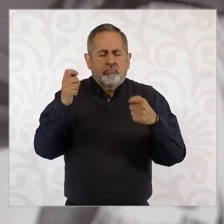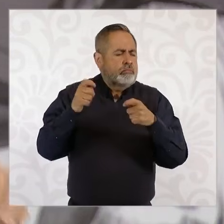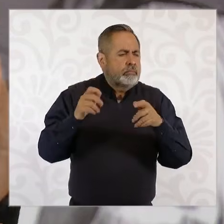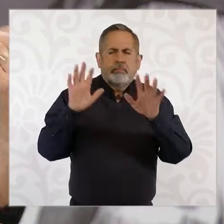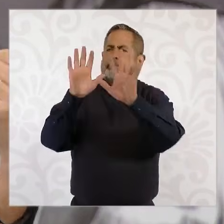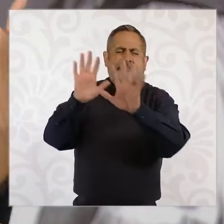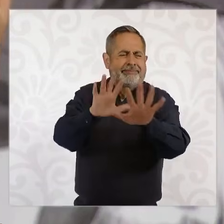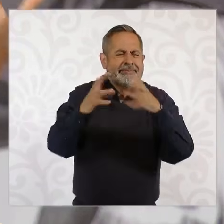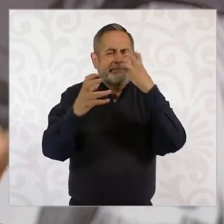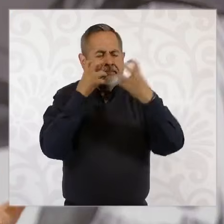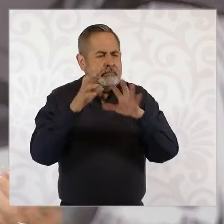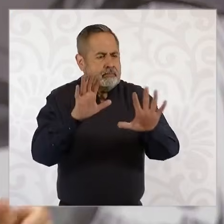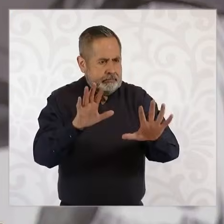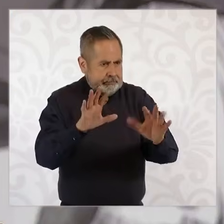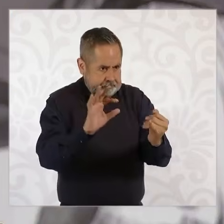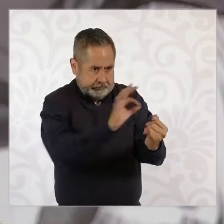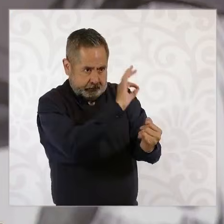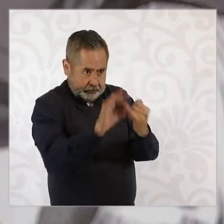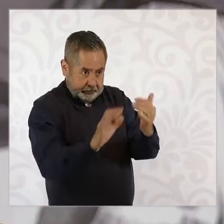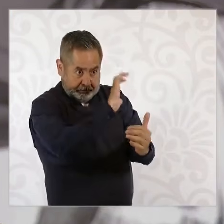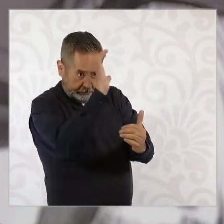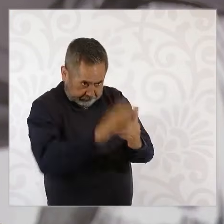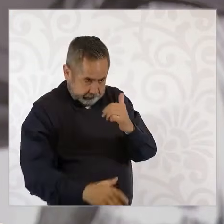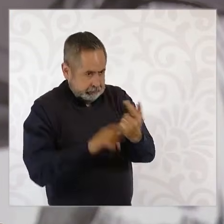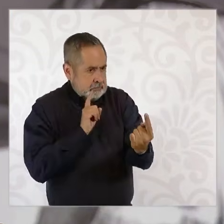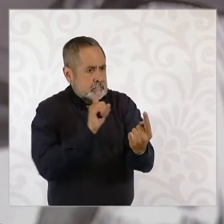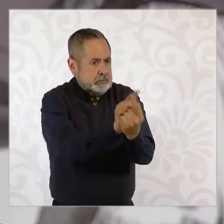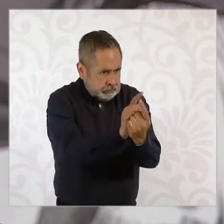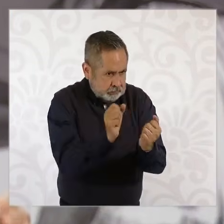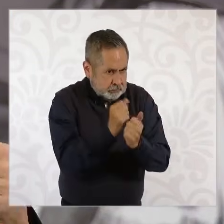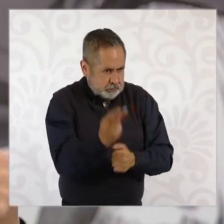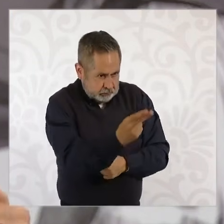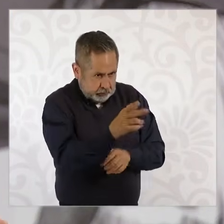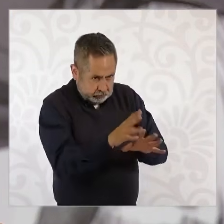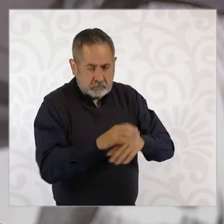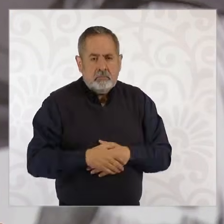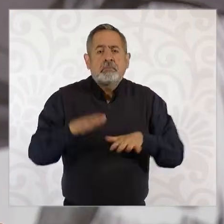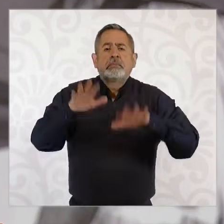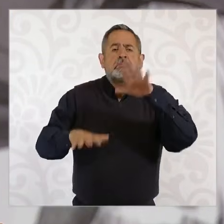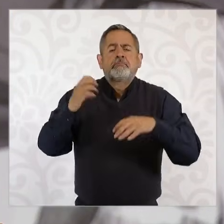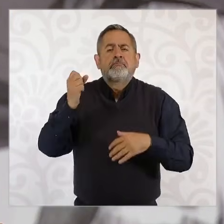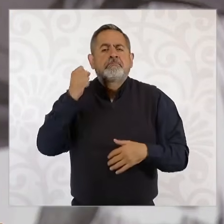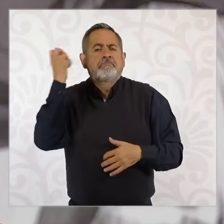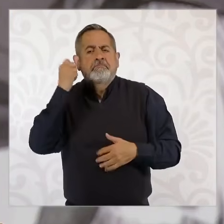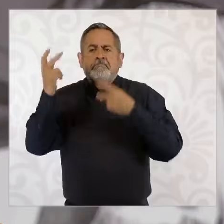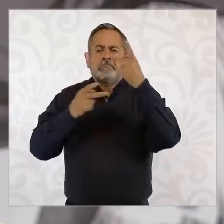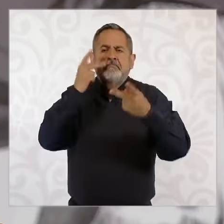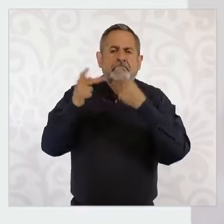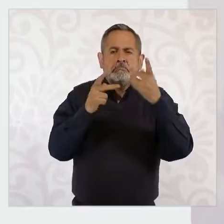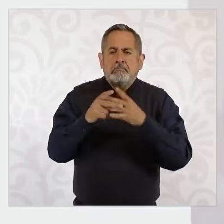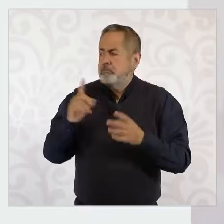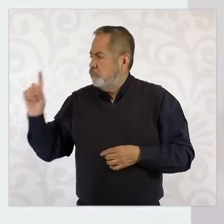les parece si los atiendo al final del evento, con todo gusto. Incluso a la mitad del evento, mientras habla alguien,